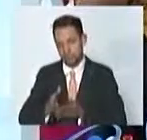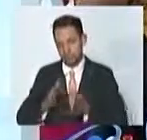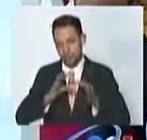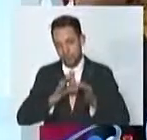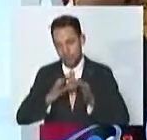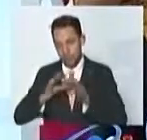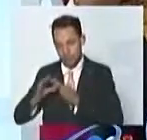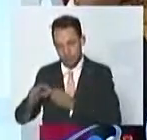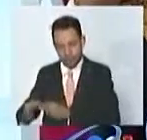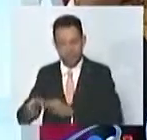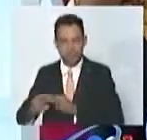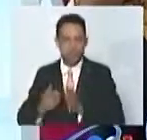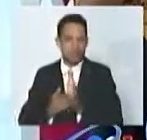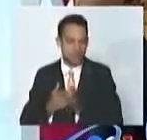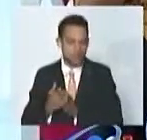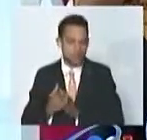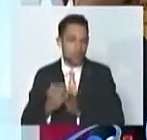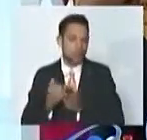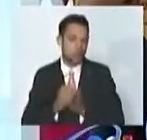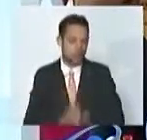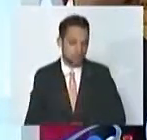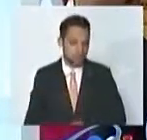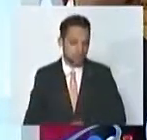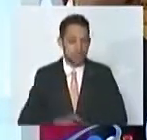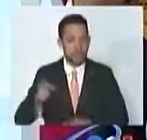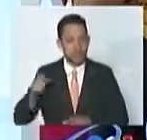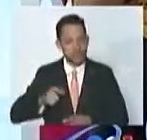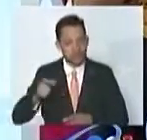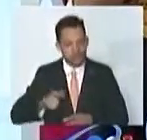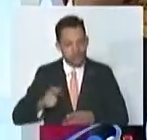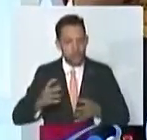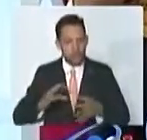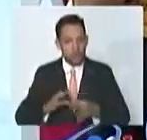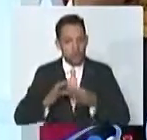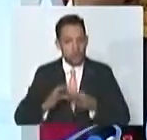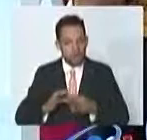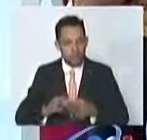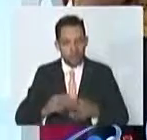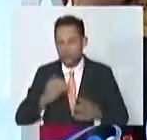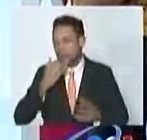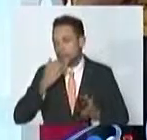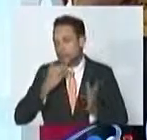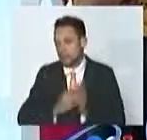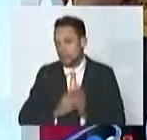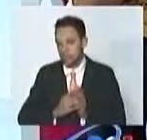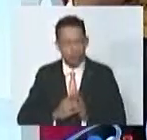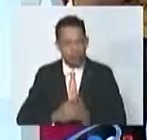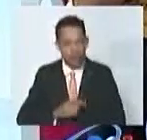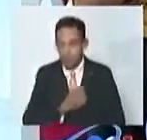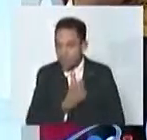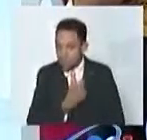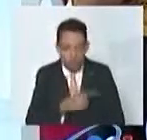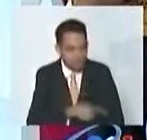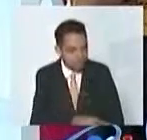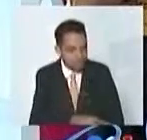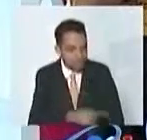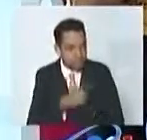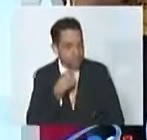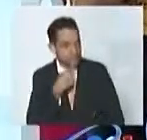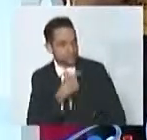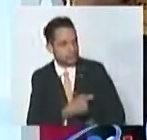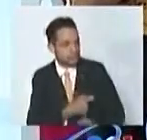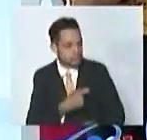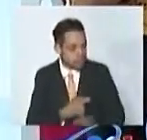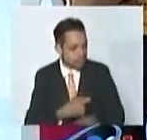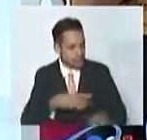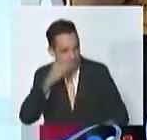de pensamiento. Entonces, obviamente, esto va de la mano. Y si yo tengo ese proceso adecuado, mi lenguaje es adecuado,